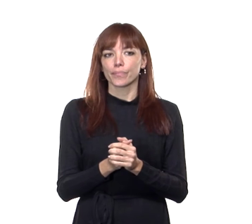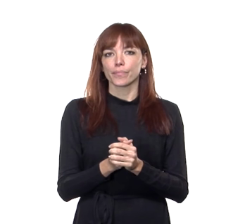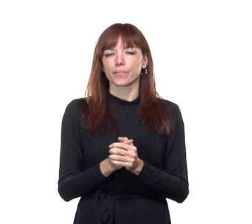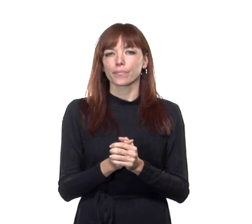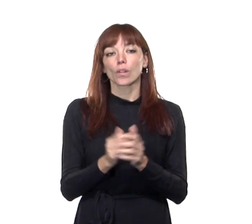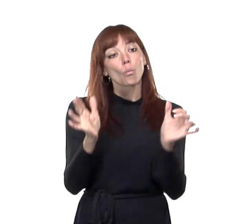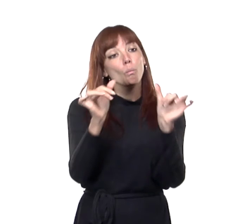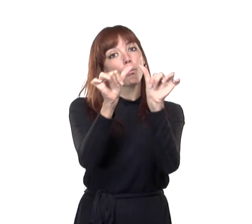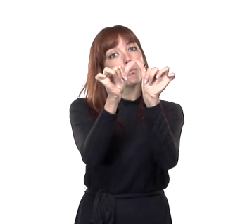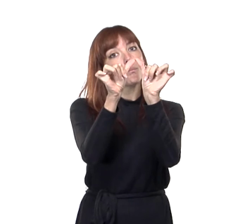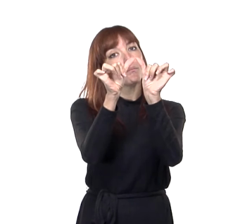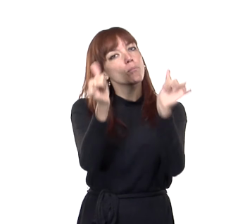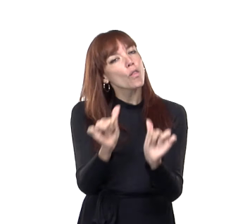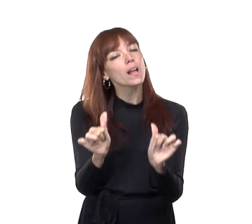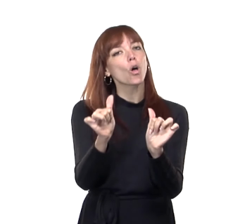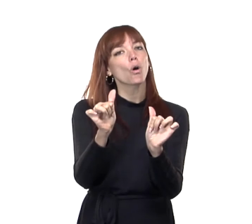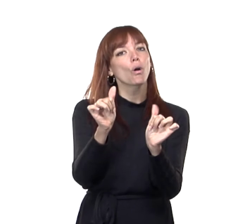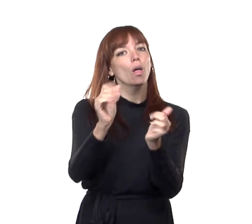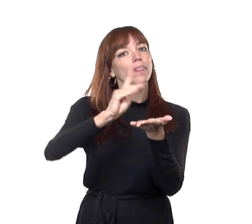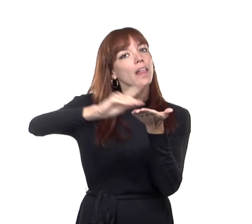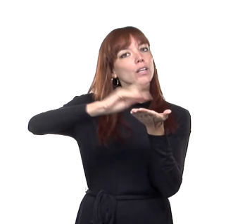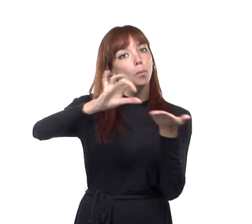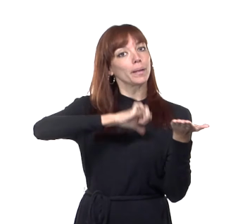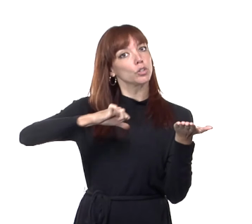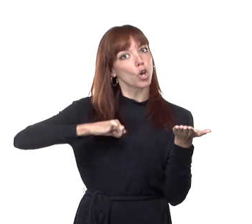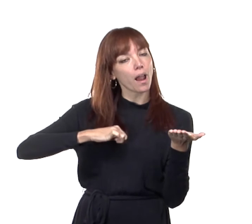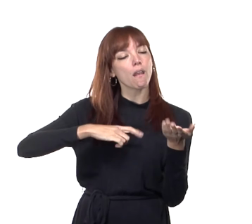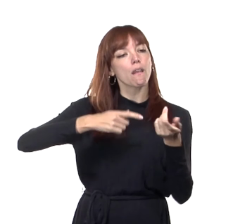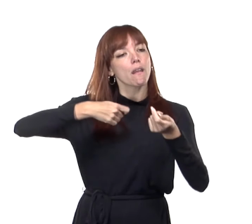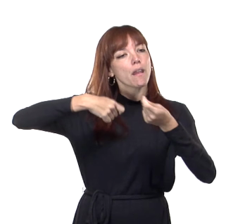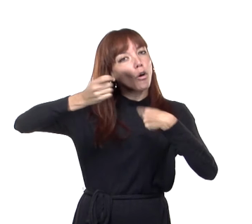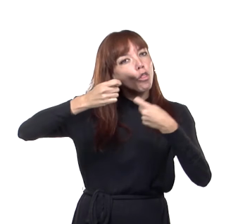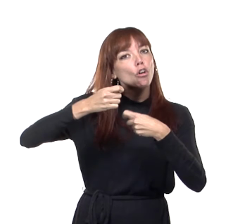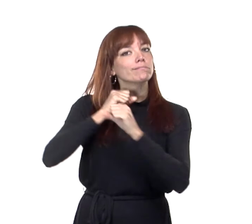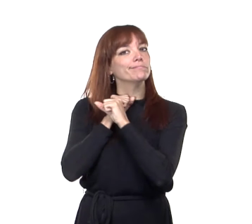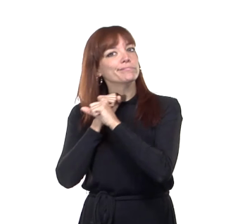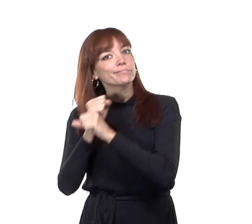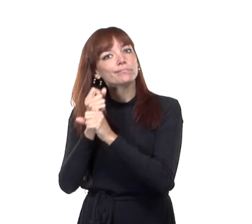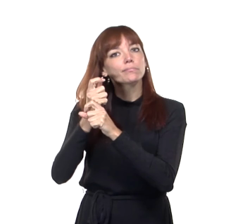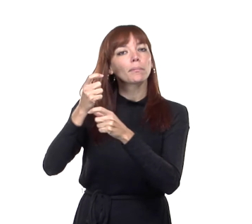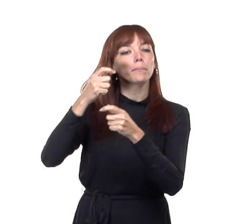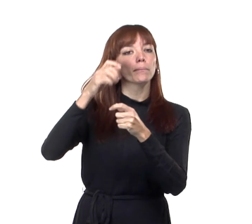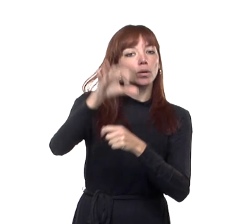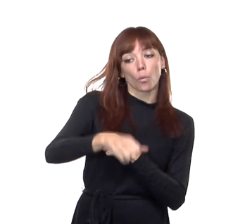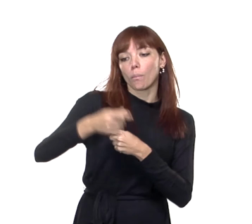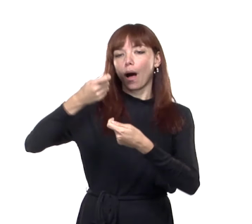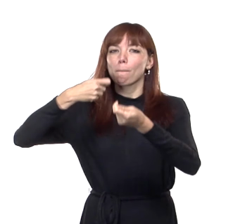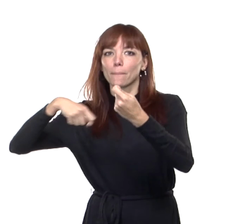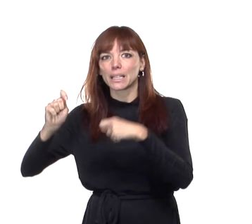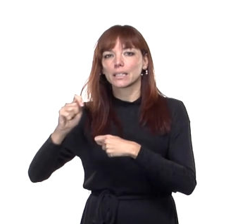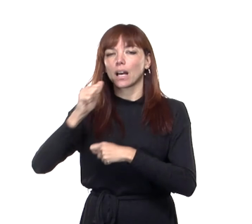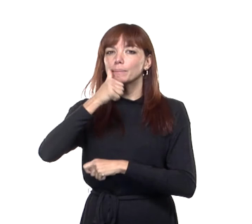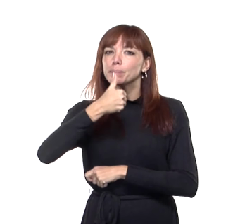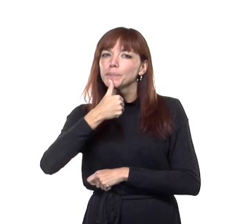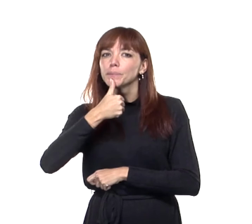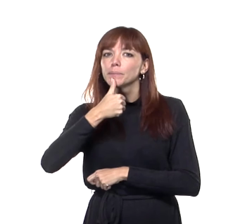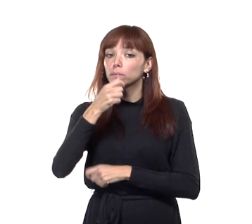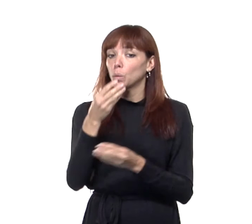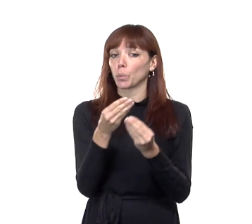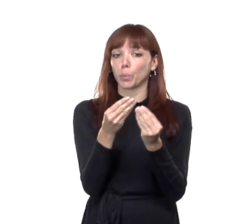el modelo de los datos personales el modelo de negocio que depende de la venta y compra de datos personales tiene una fecha de expiración